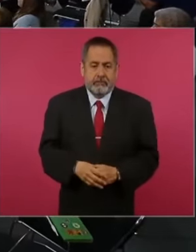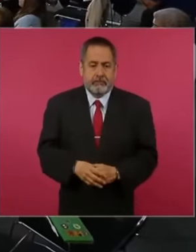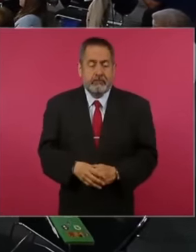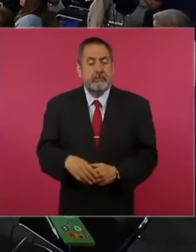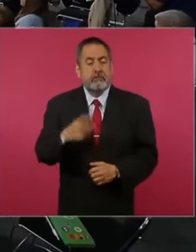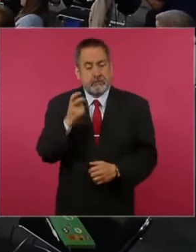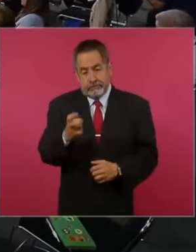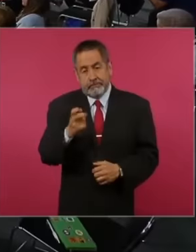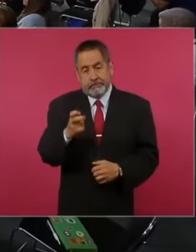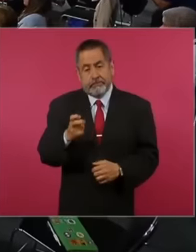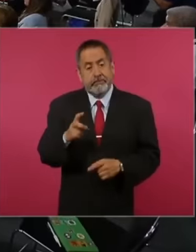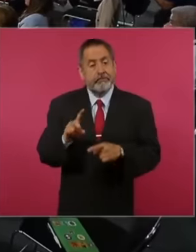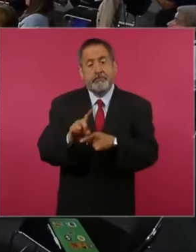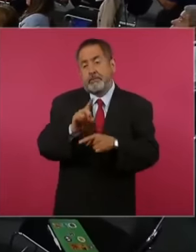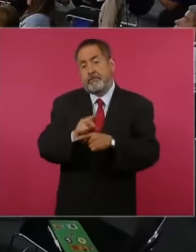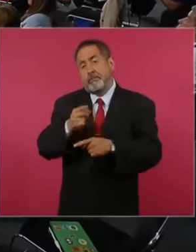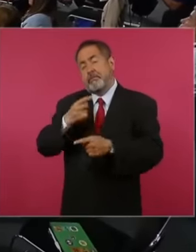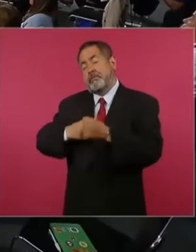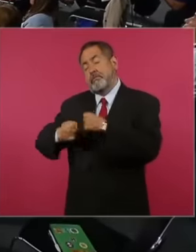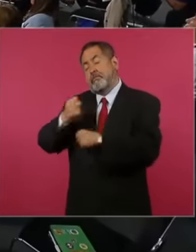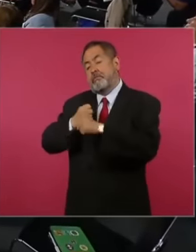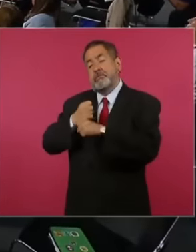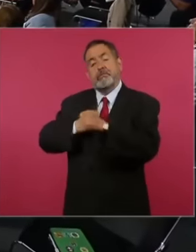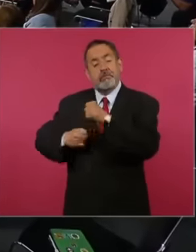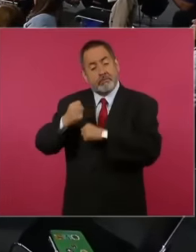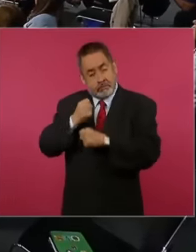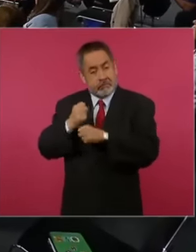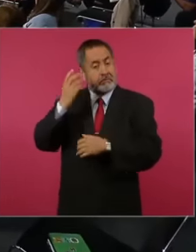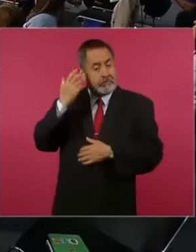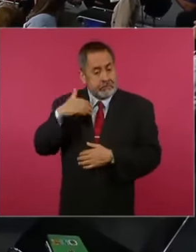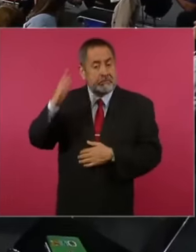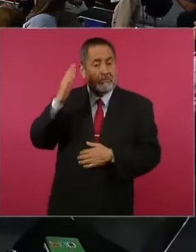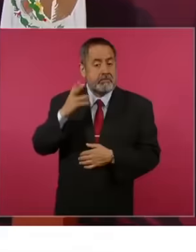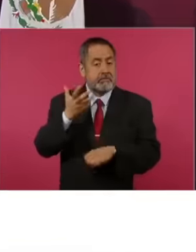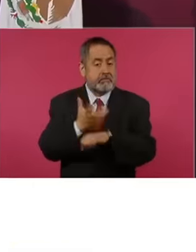Y eso viene desde la fundación de Estados Unidos.